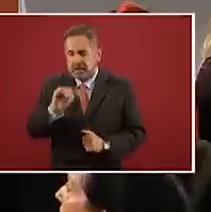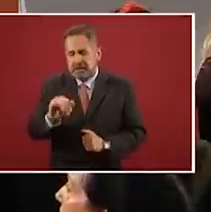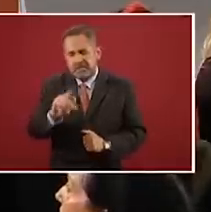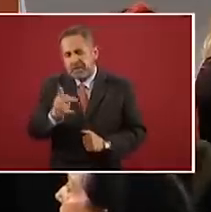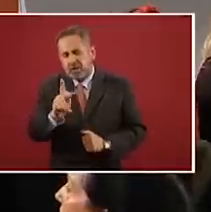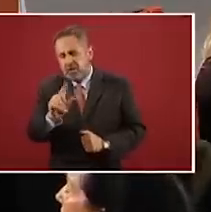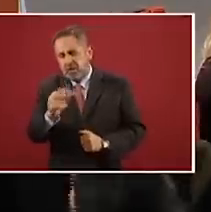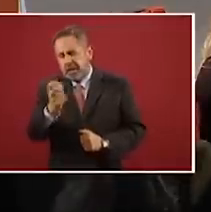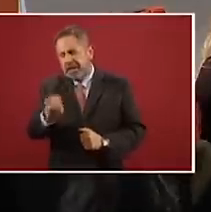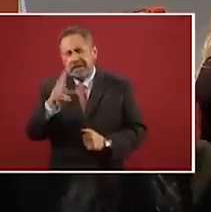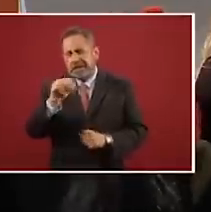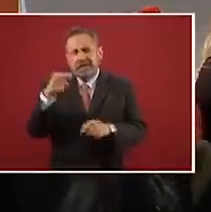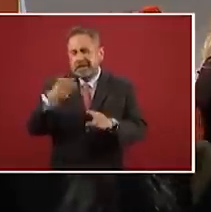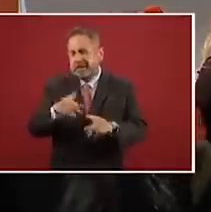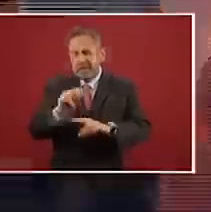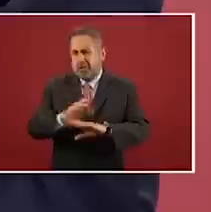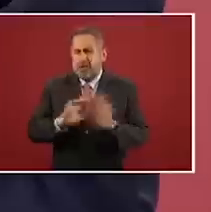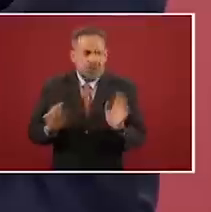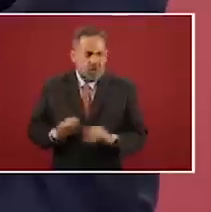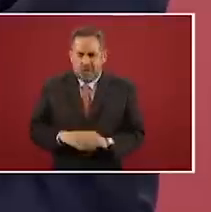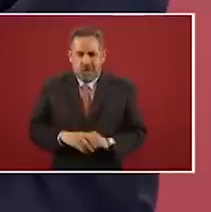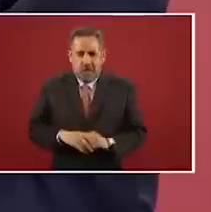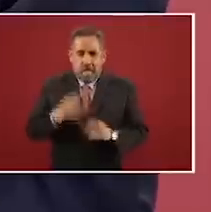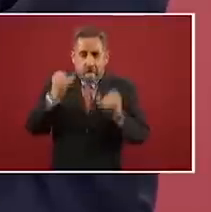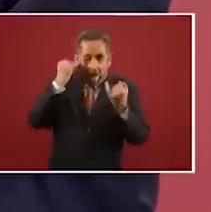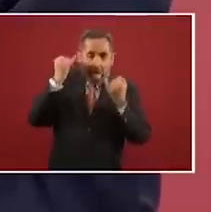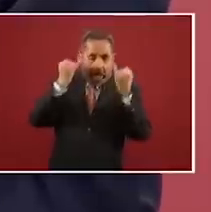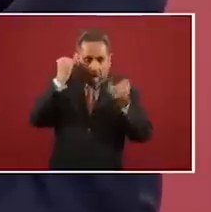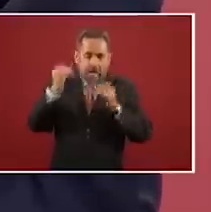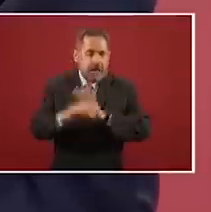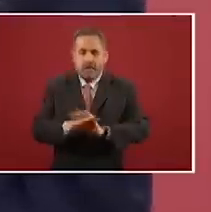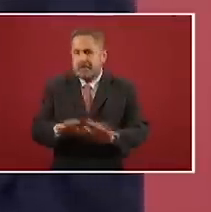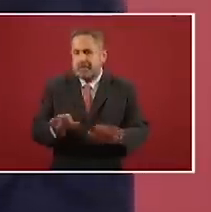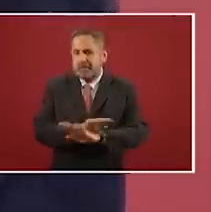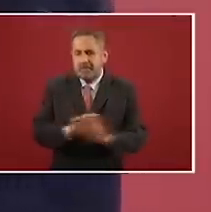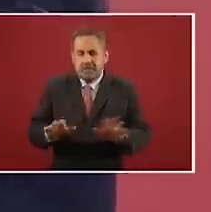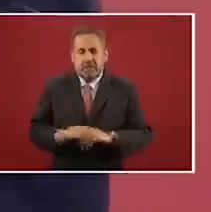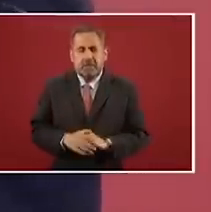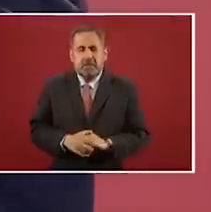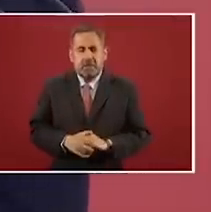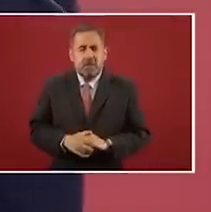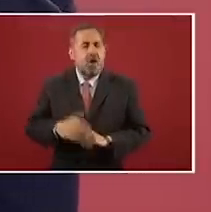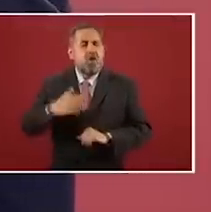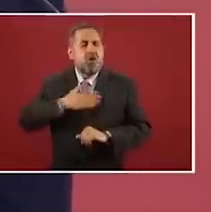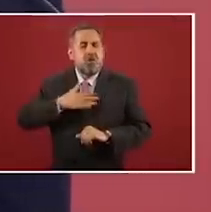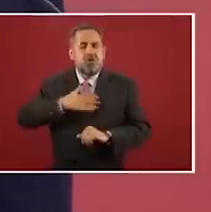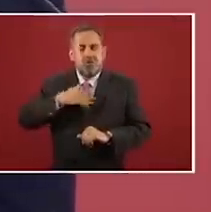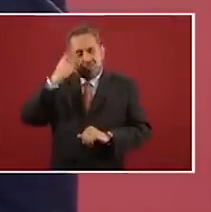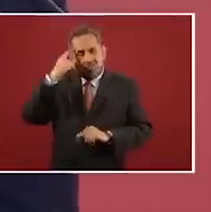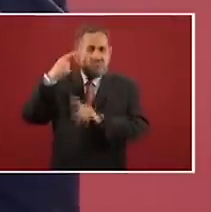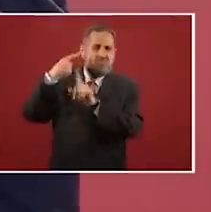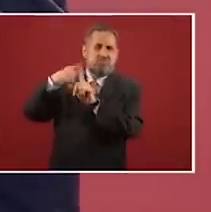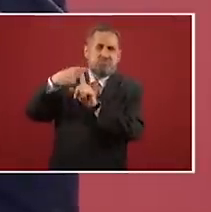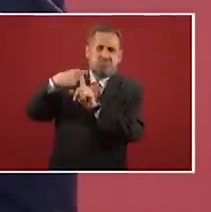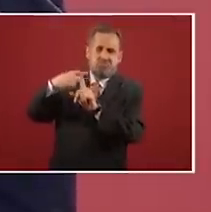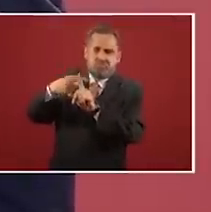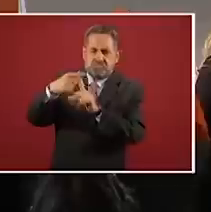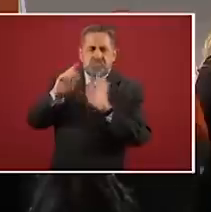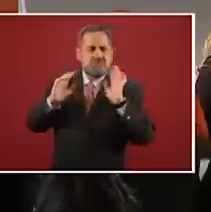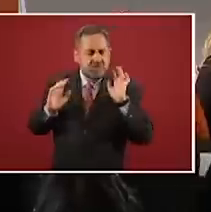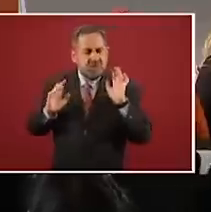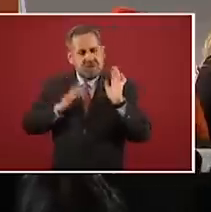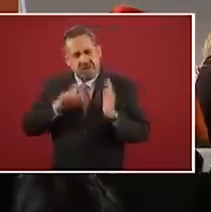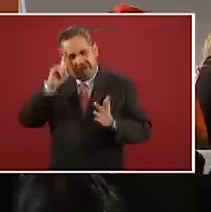se trata de eso. O sea, no vamos nosotros a especular sobre eso. Yo soy optimista. Yo